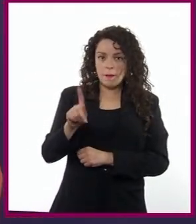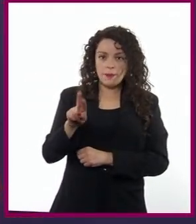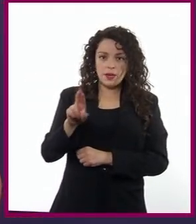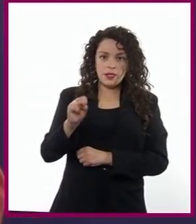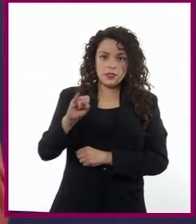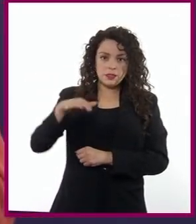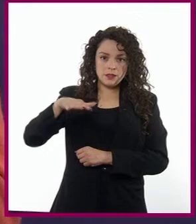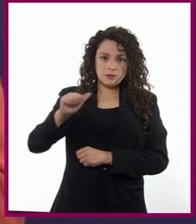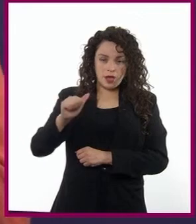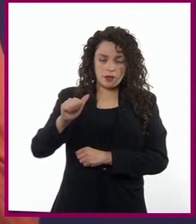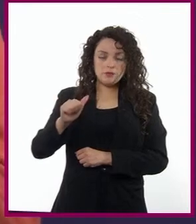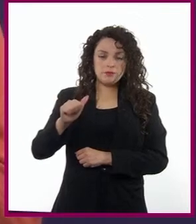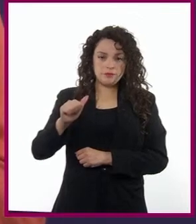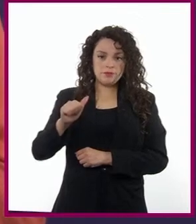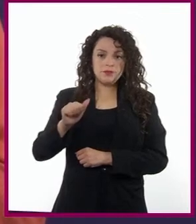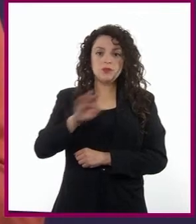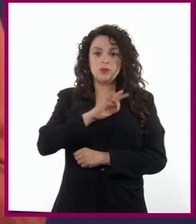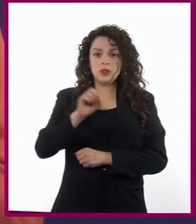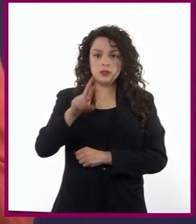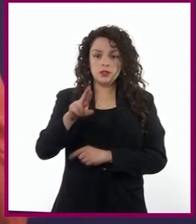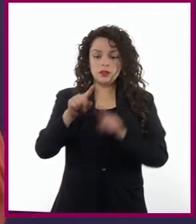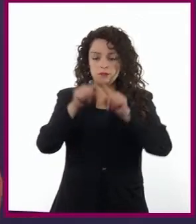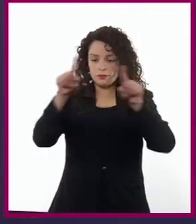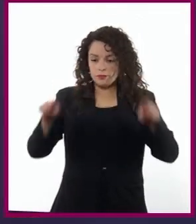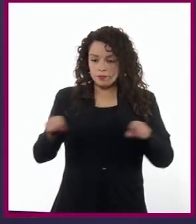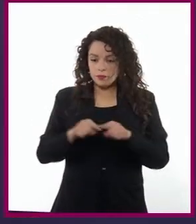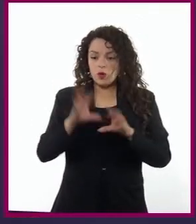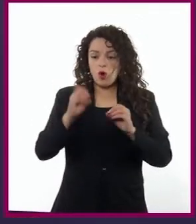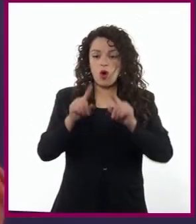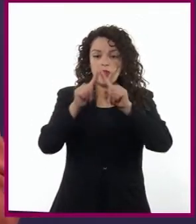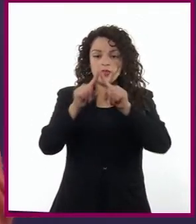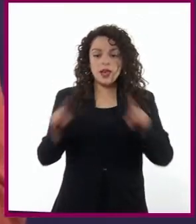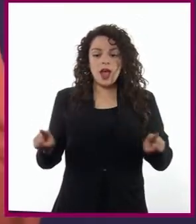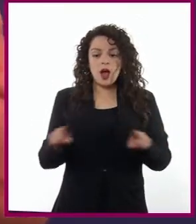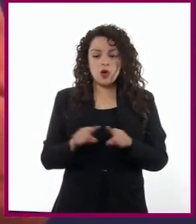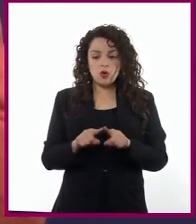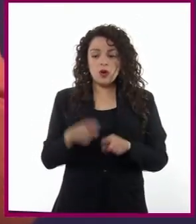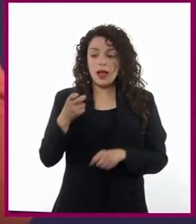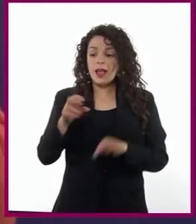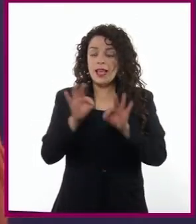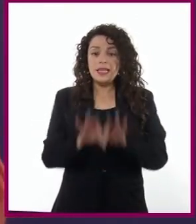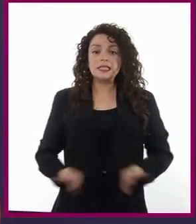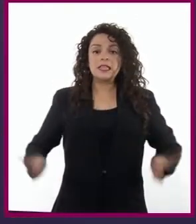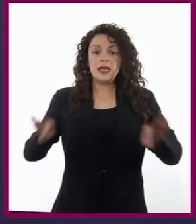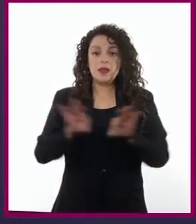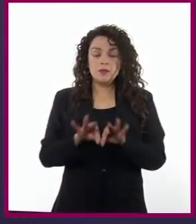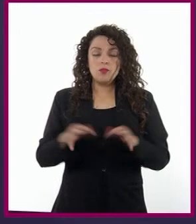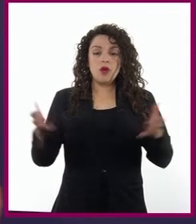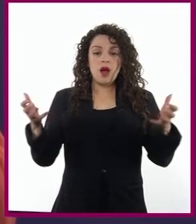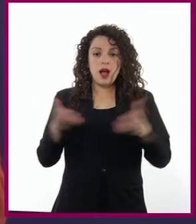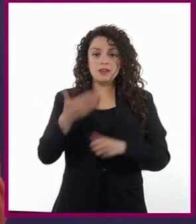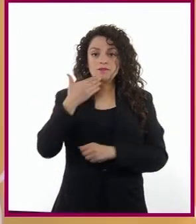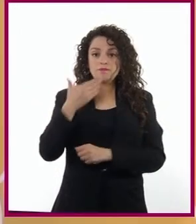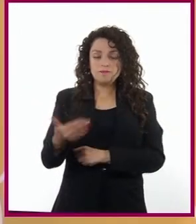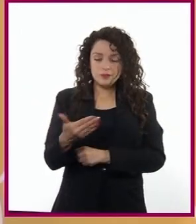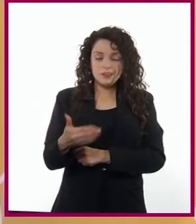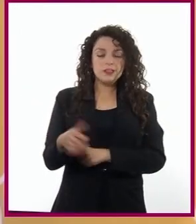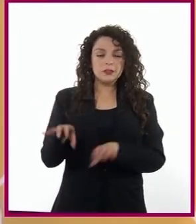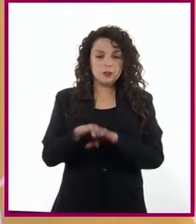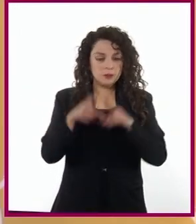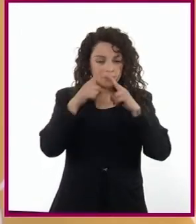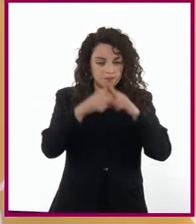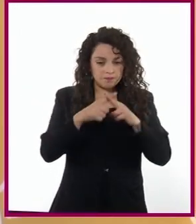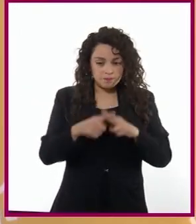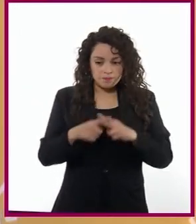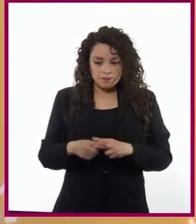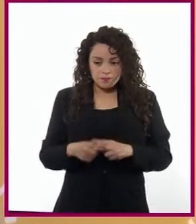es un triángulo y cuadriláteros. De ahí la importancia de manejar con destreza el cálculo del volumen de los